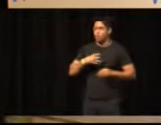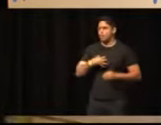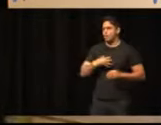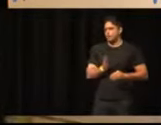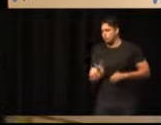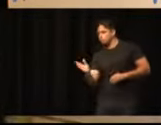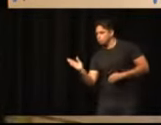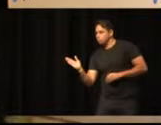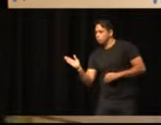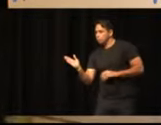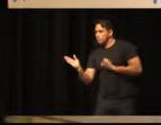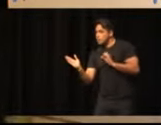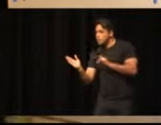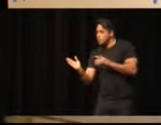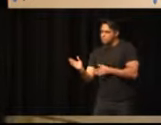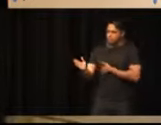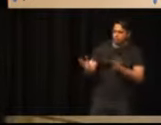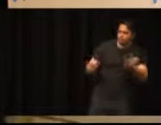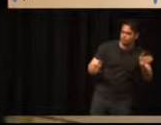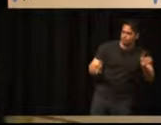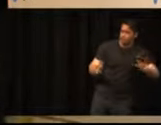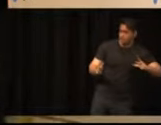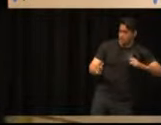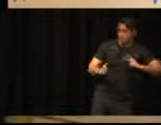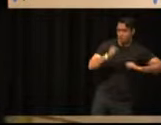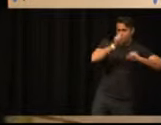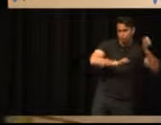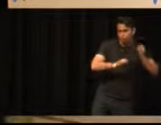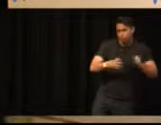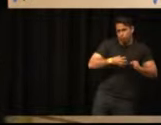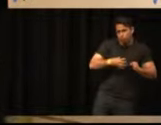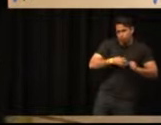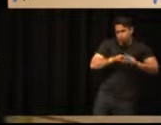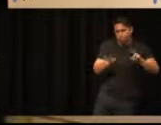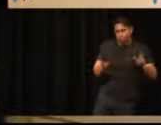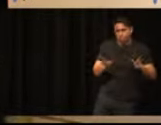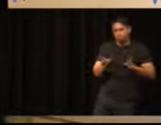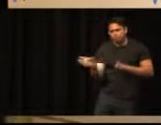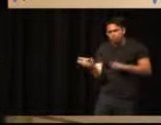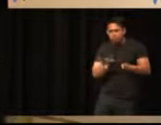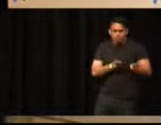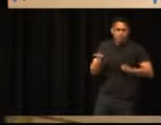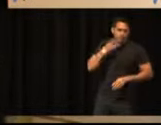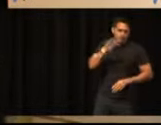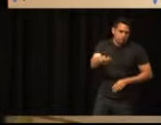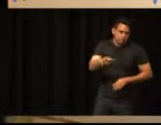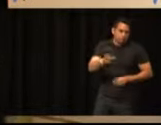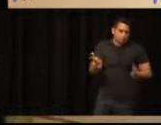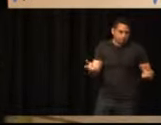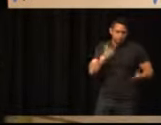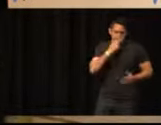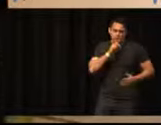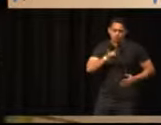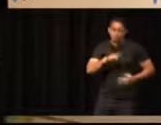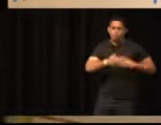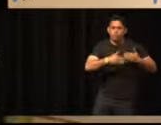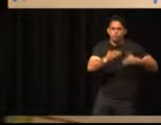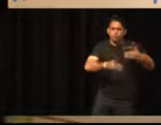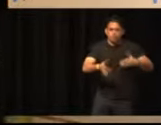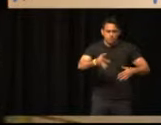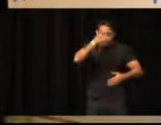un mecanismo. Si ustedes van a pensar en la iniciativa privada, vamos a tener otro mecanismo y van a pasar principalmente por el proceso